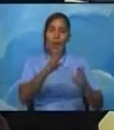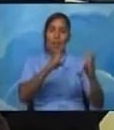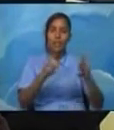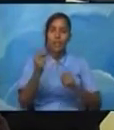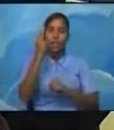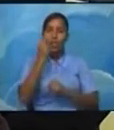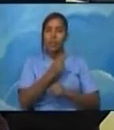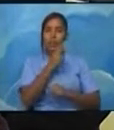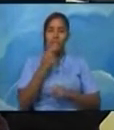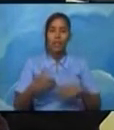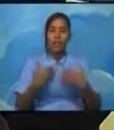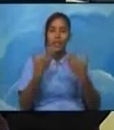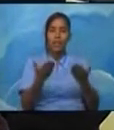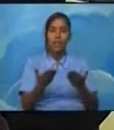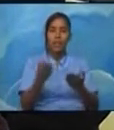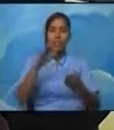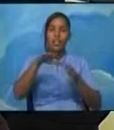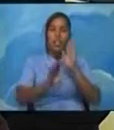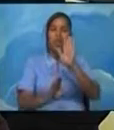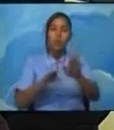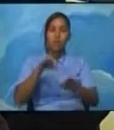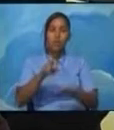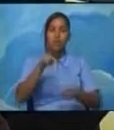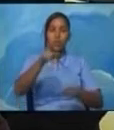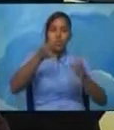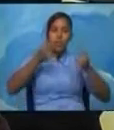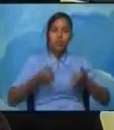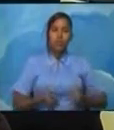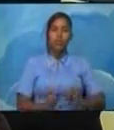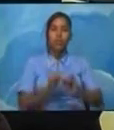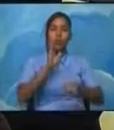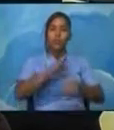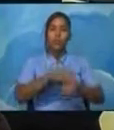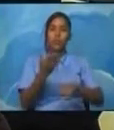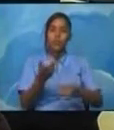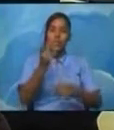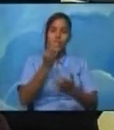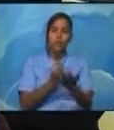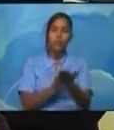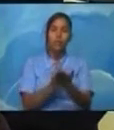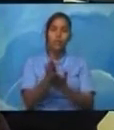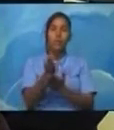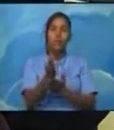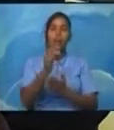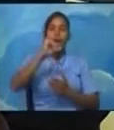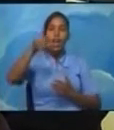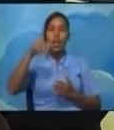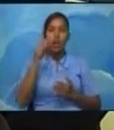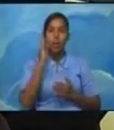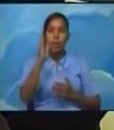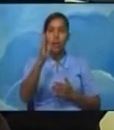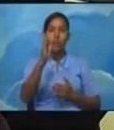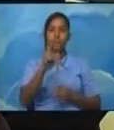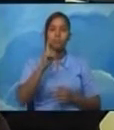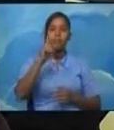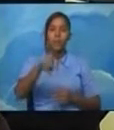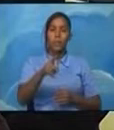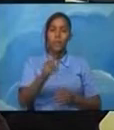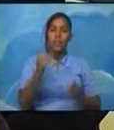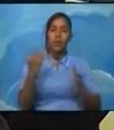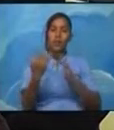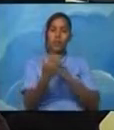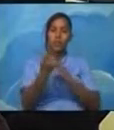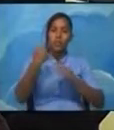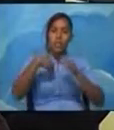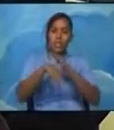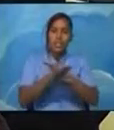y a él le daré la tierra que pisó y a sus hijos, porque ha seguido fielmente a Jehová. También contra mí